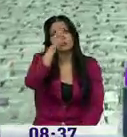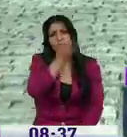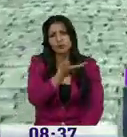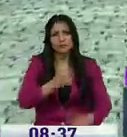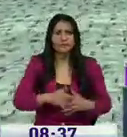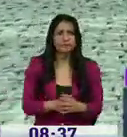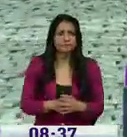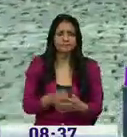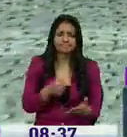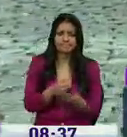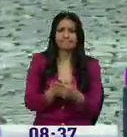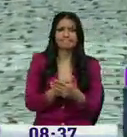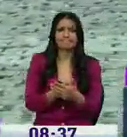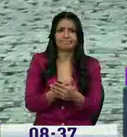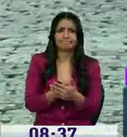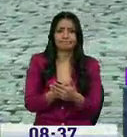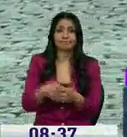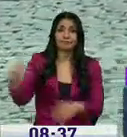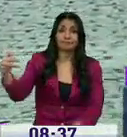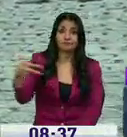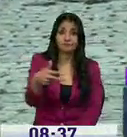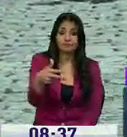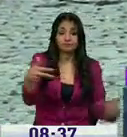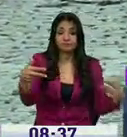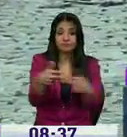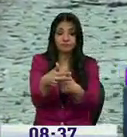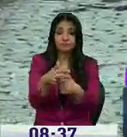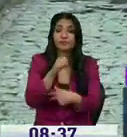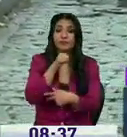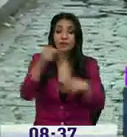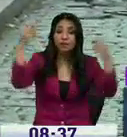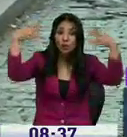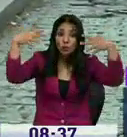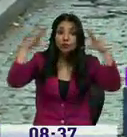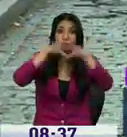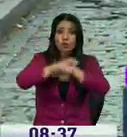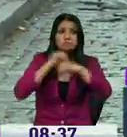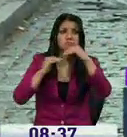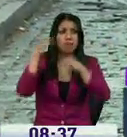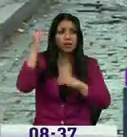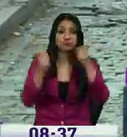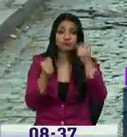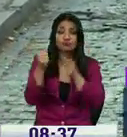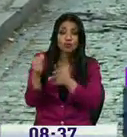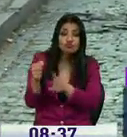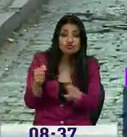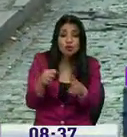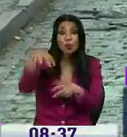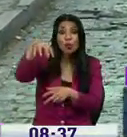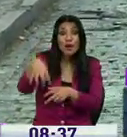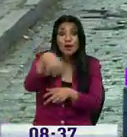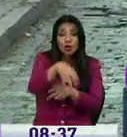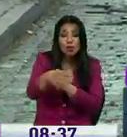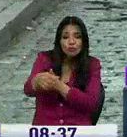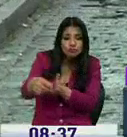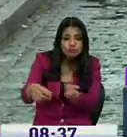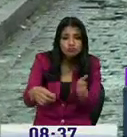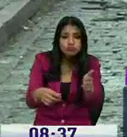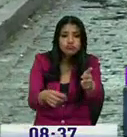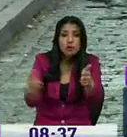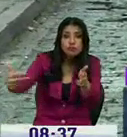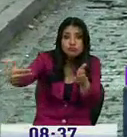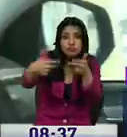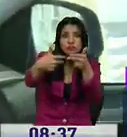accidentes son constantes, en especial en las noches debido a la falta de luminaria. Muchos conductores, para esquivar el hueco, invaden el